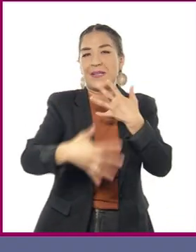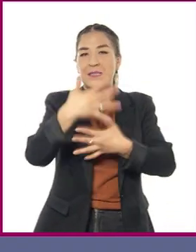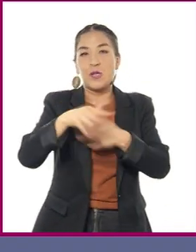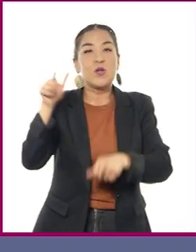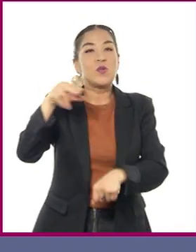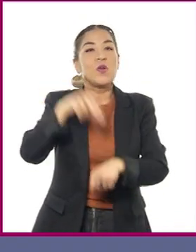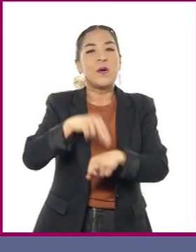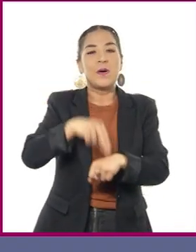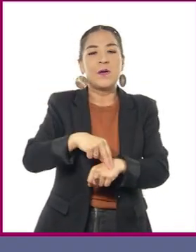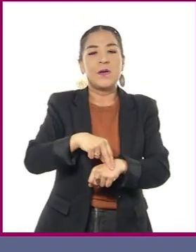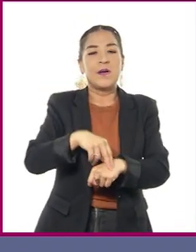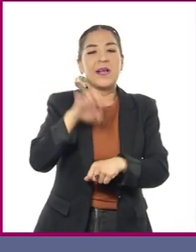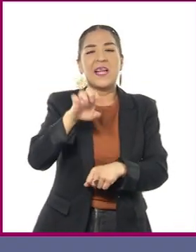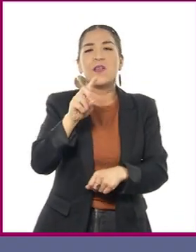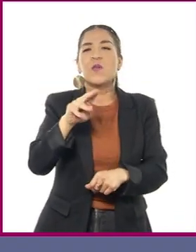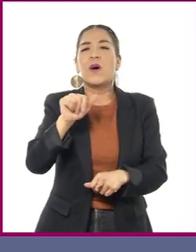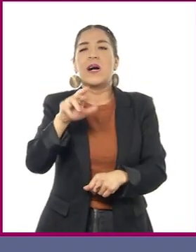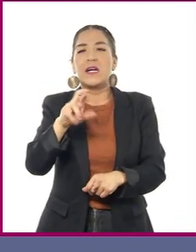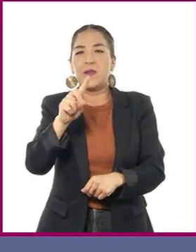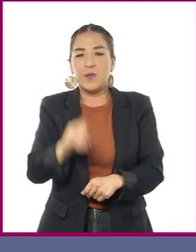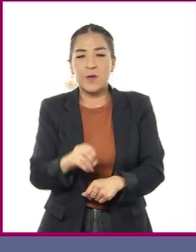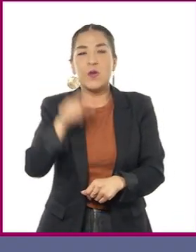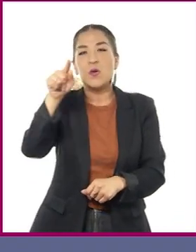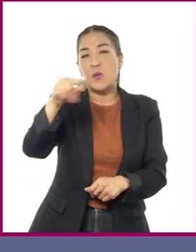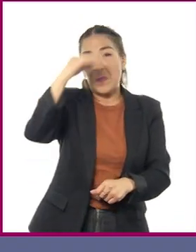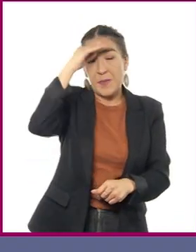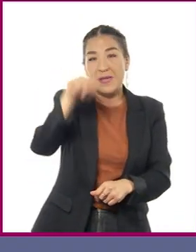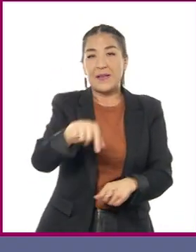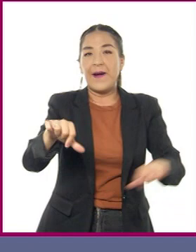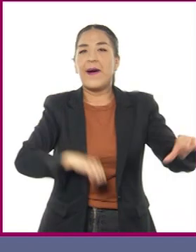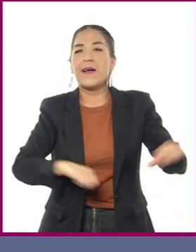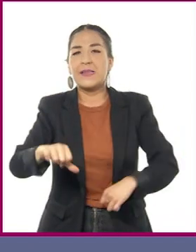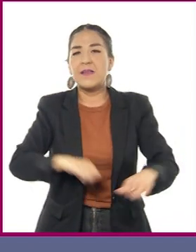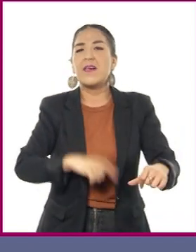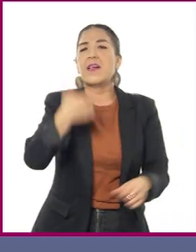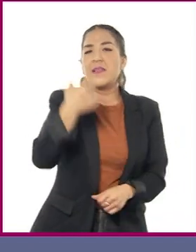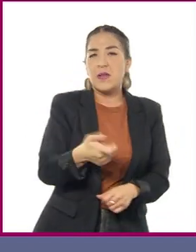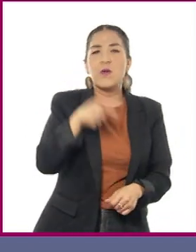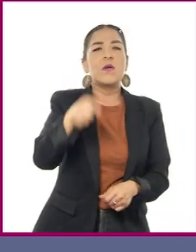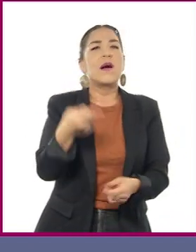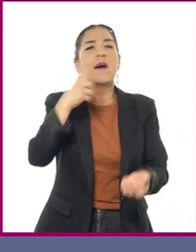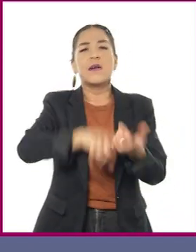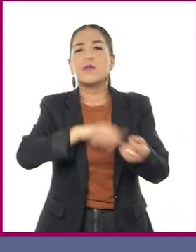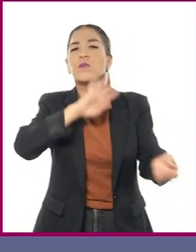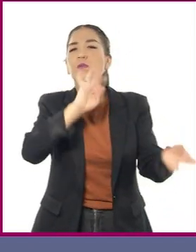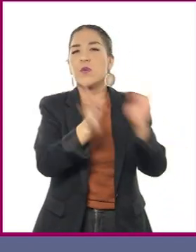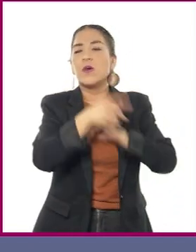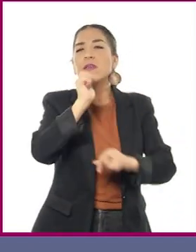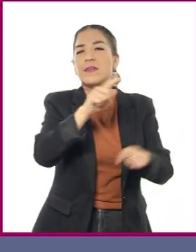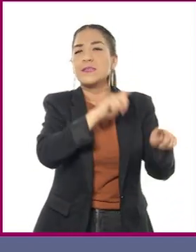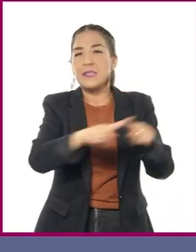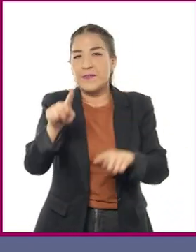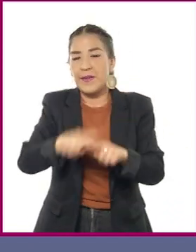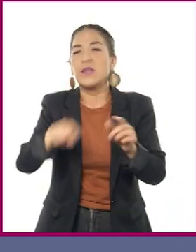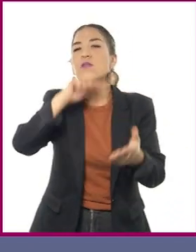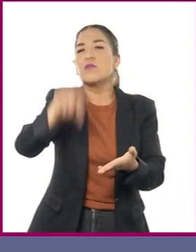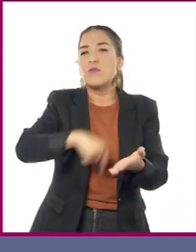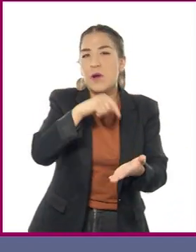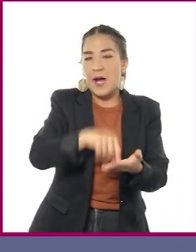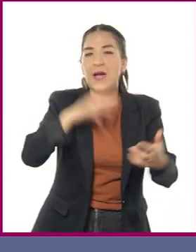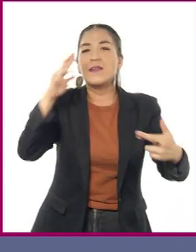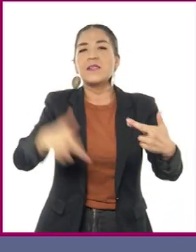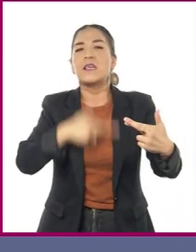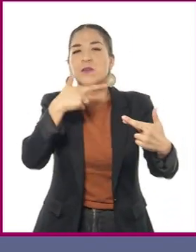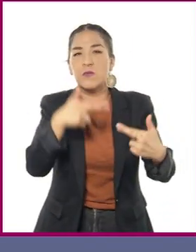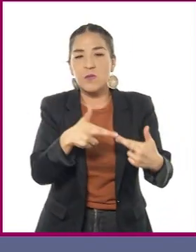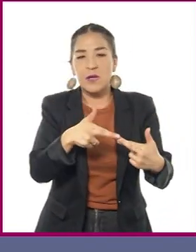Dr. Eduardo Lisiaga. Pienso que las actividades económicas en el mundo se distribuyen de manera local,